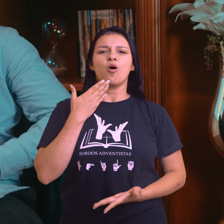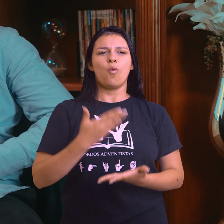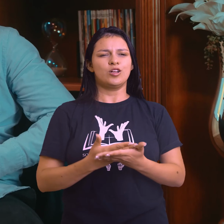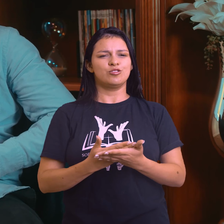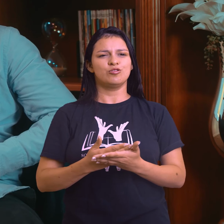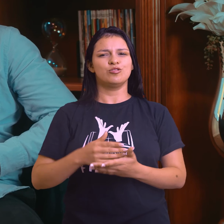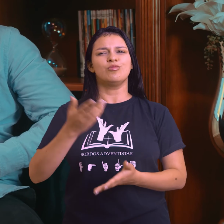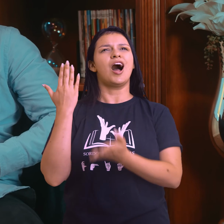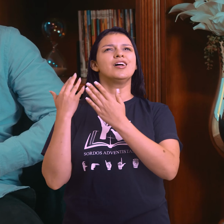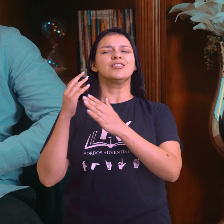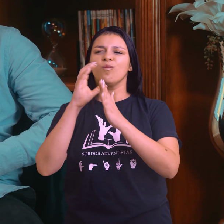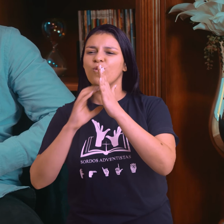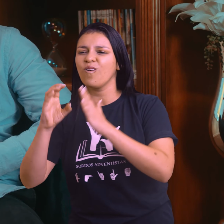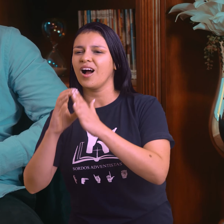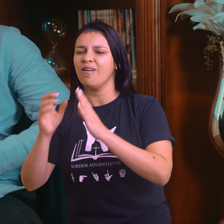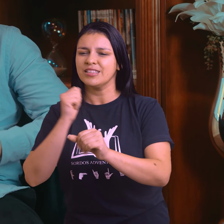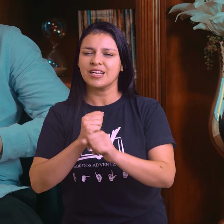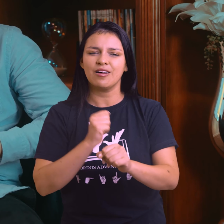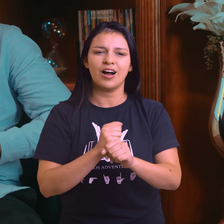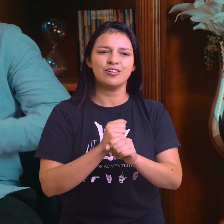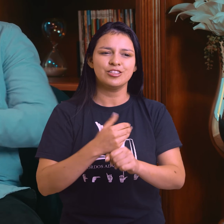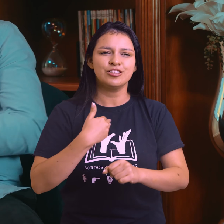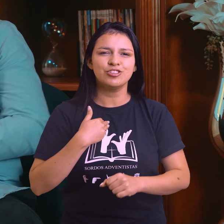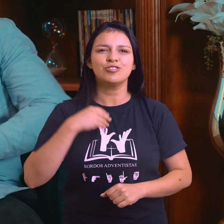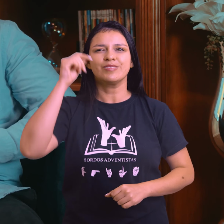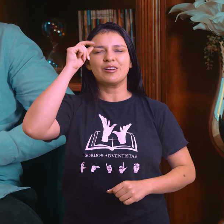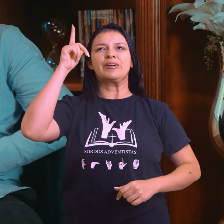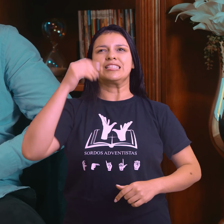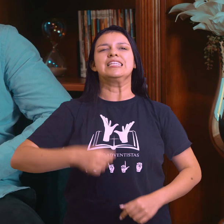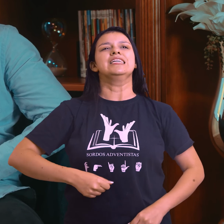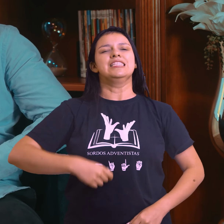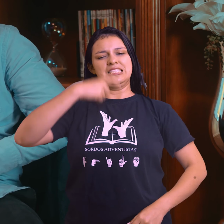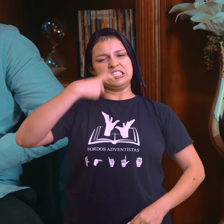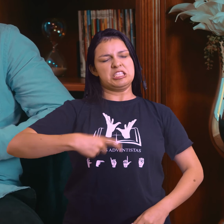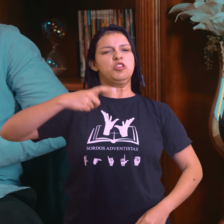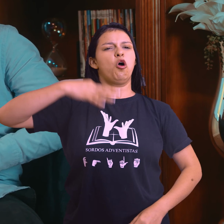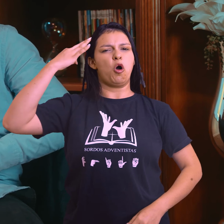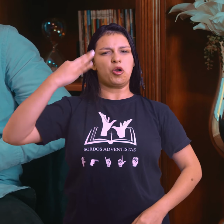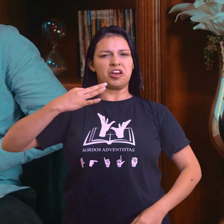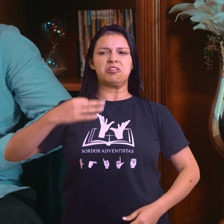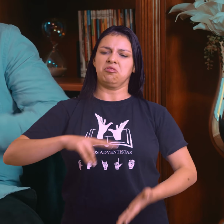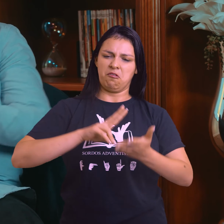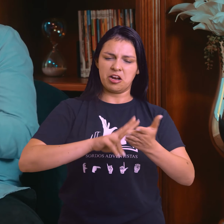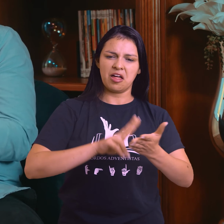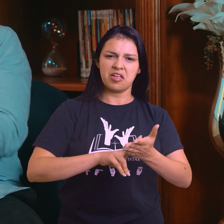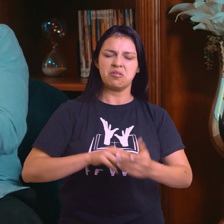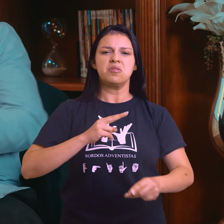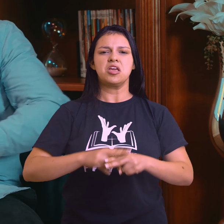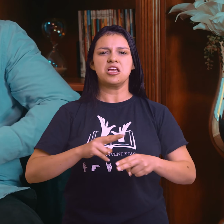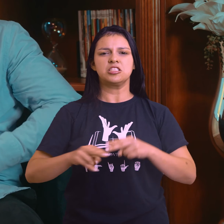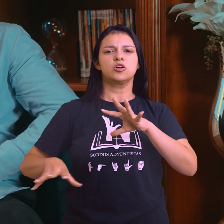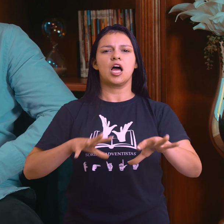trabajo, fue que, siendo muy honesto, siendo correcto, y haciendo las cosas de acuerdo con la Biblia,